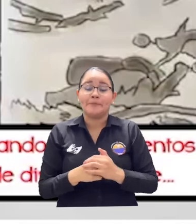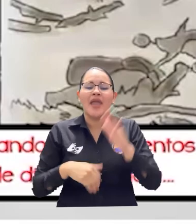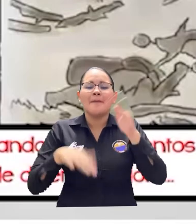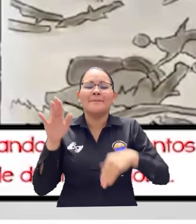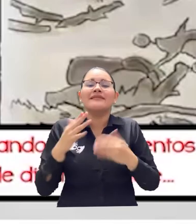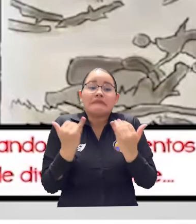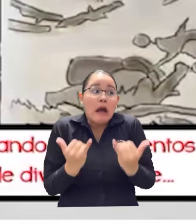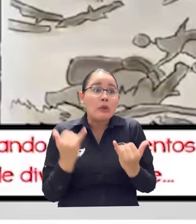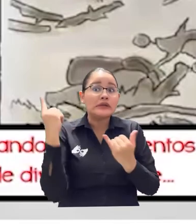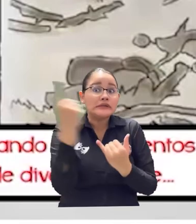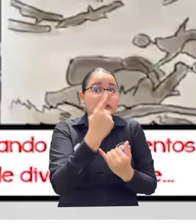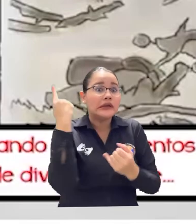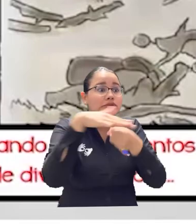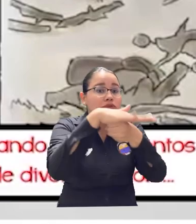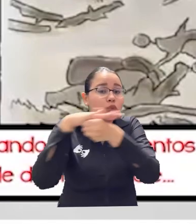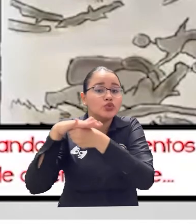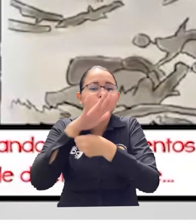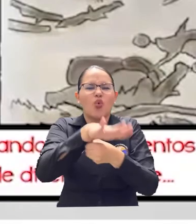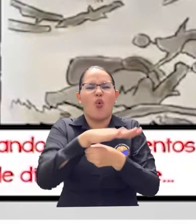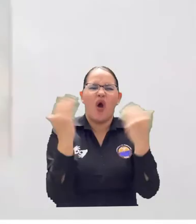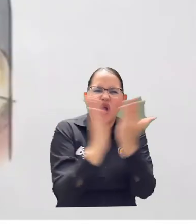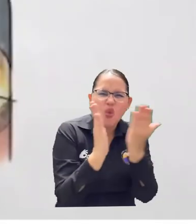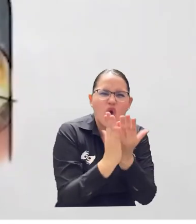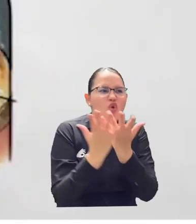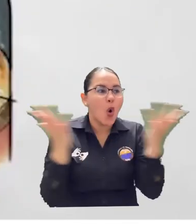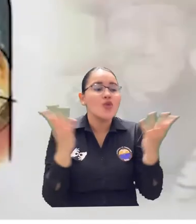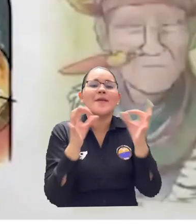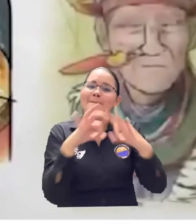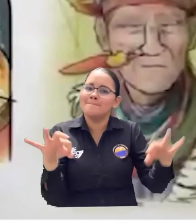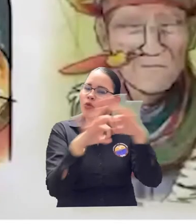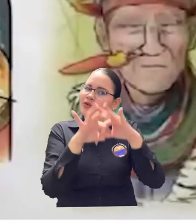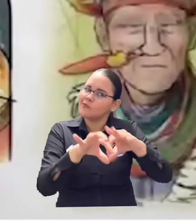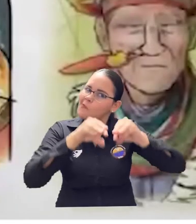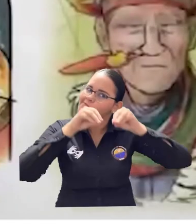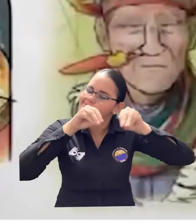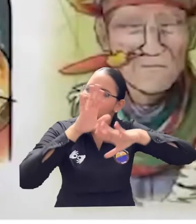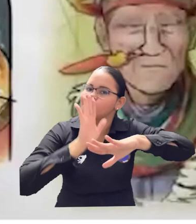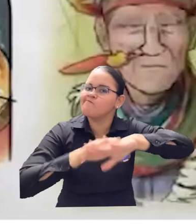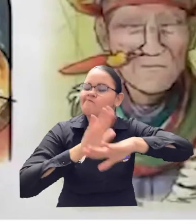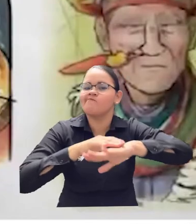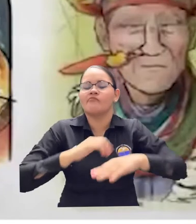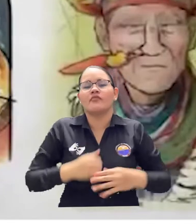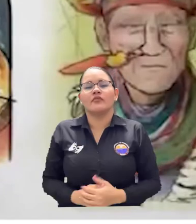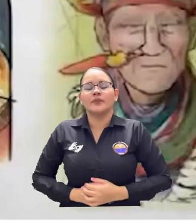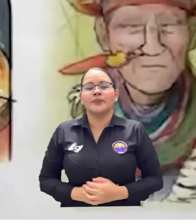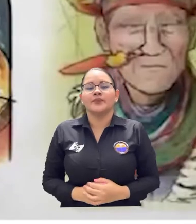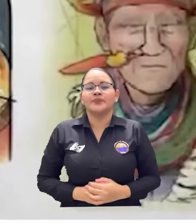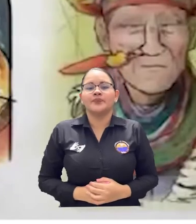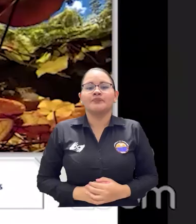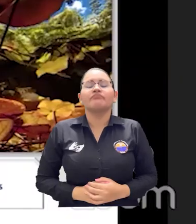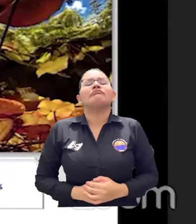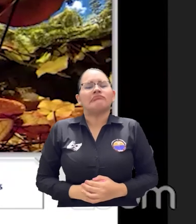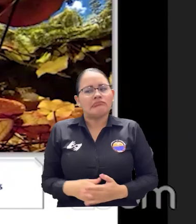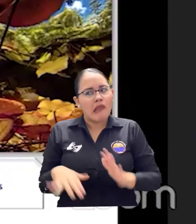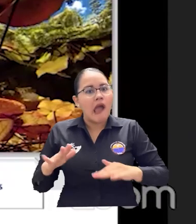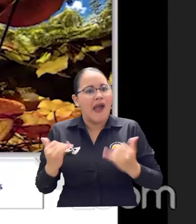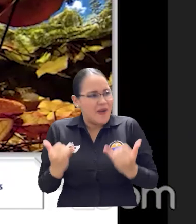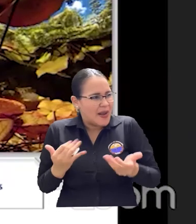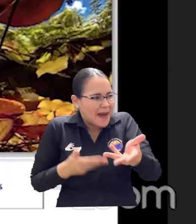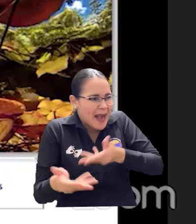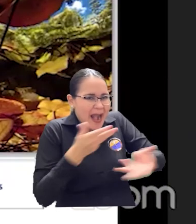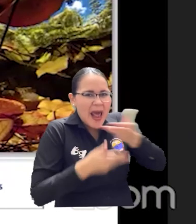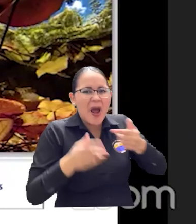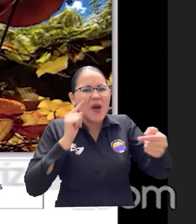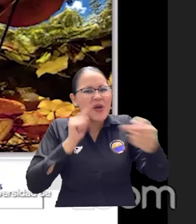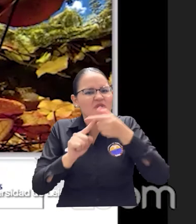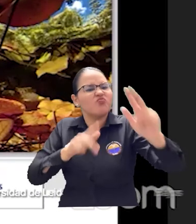situación educativa que vive en cada uno de los países. Nos han convocado en este esfuerzo continental de reflexión, de